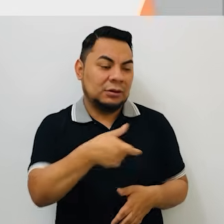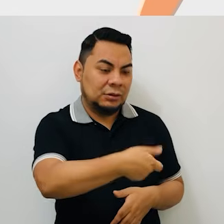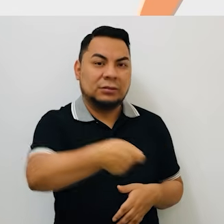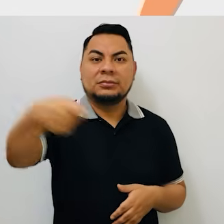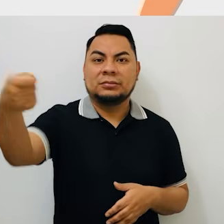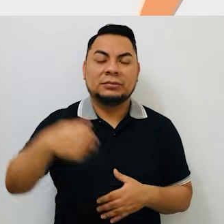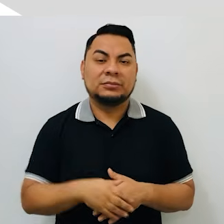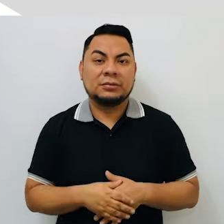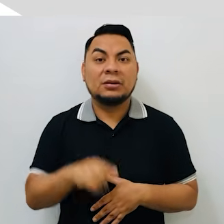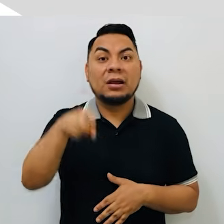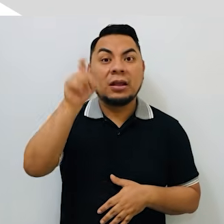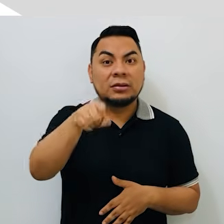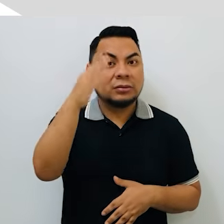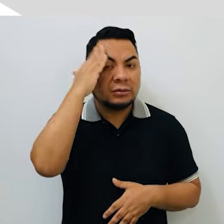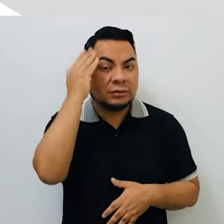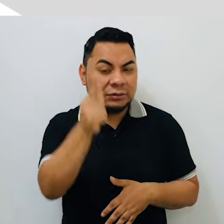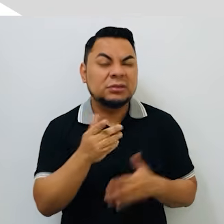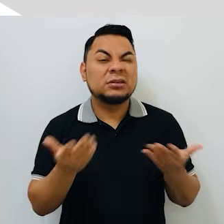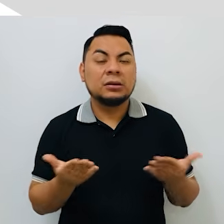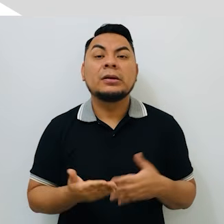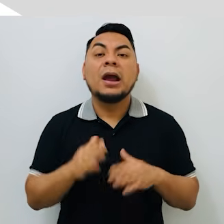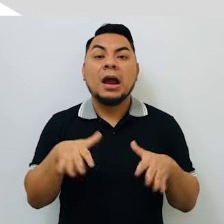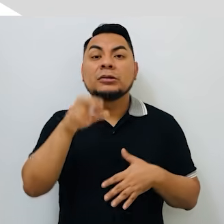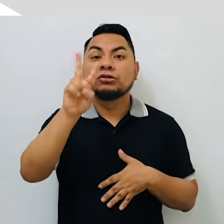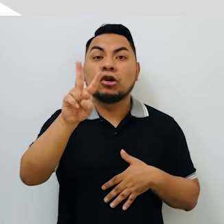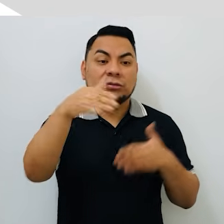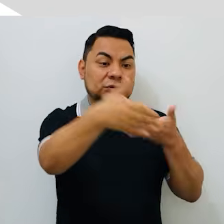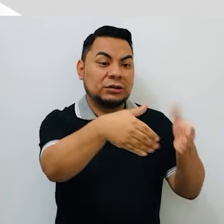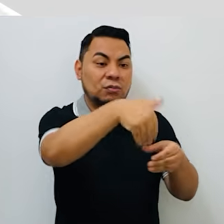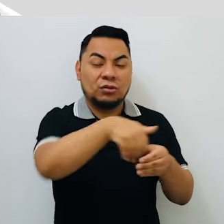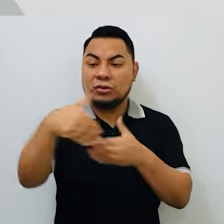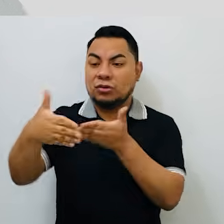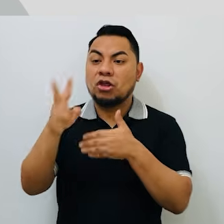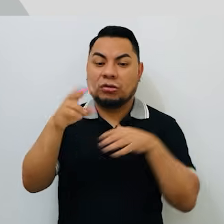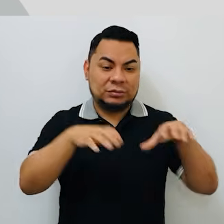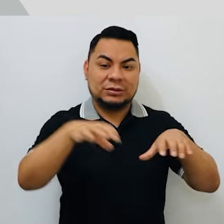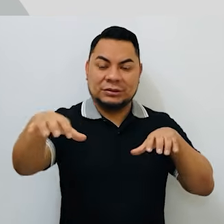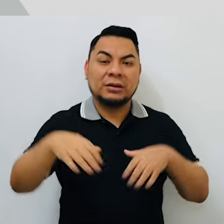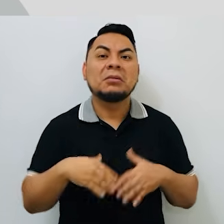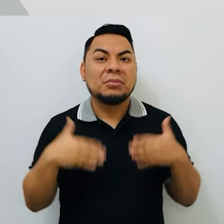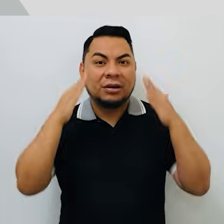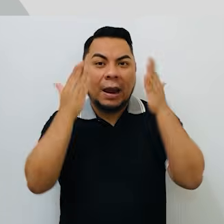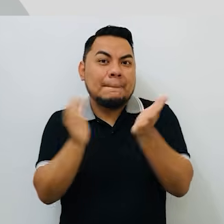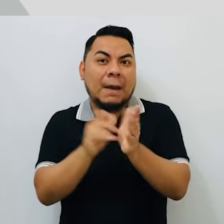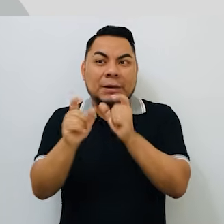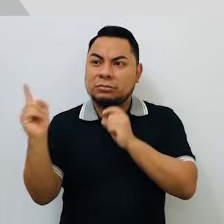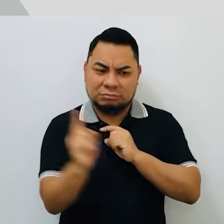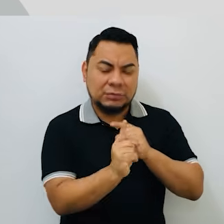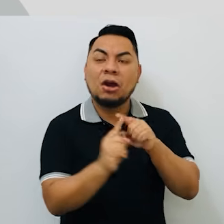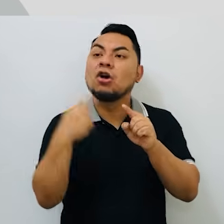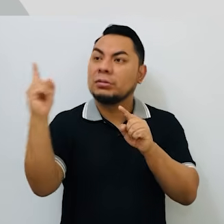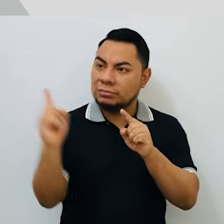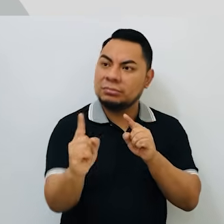bandeja. Debes tener en cuenta que habrá 2 cabinas de votación. Por eso se podrá atender a